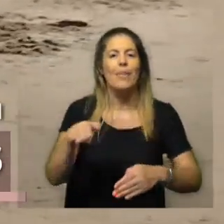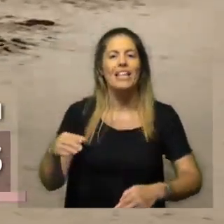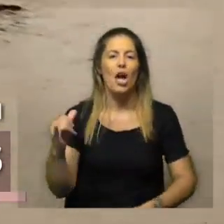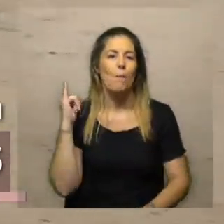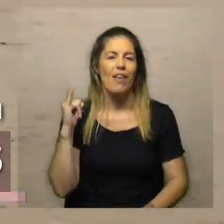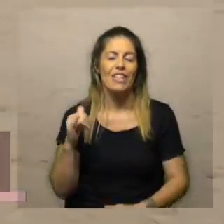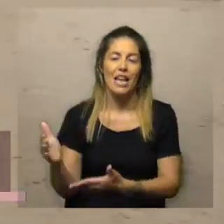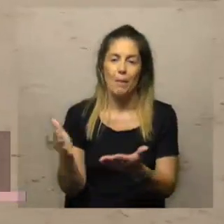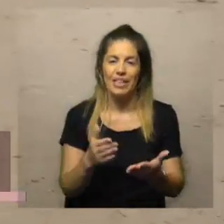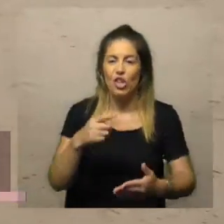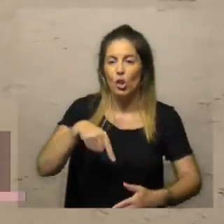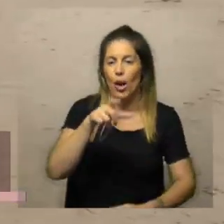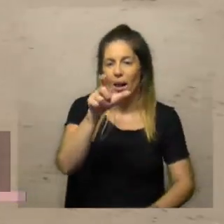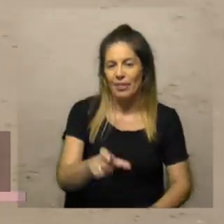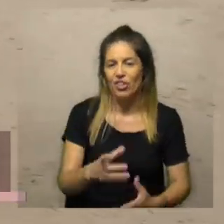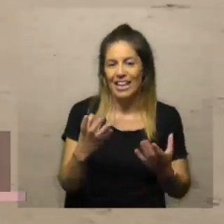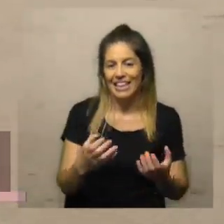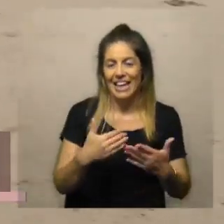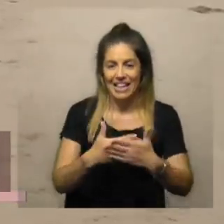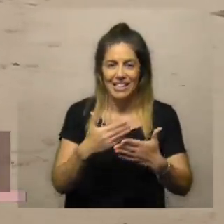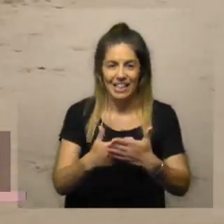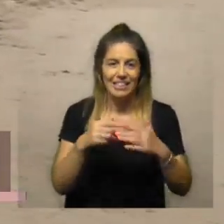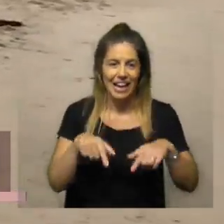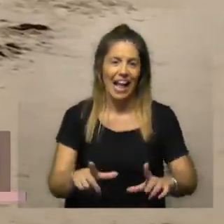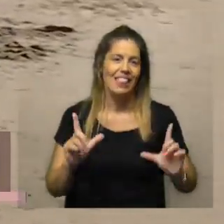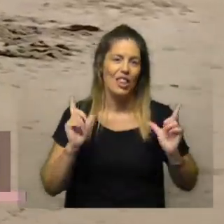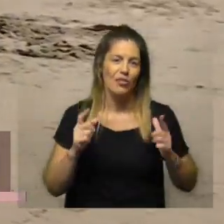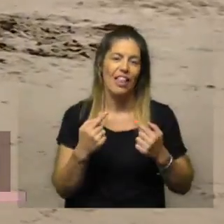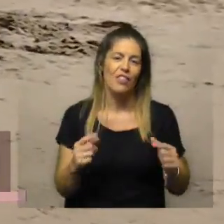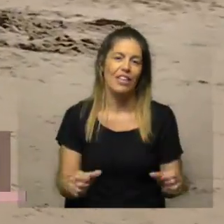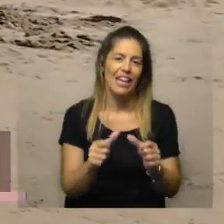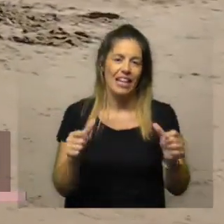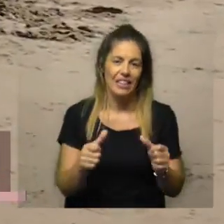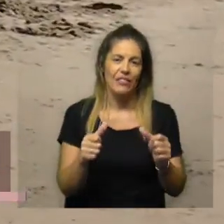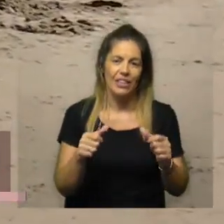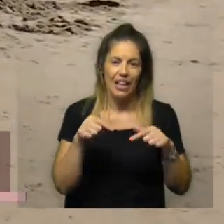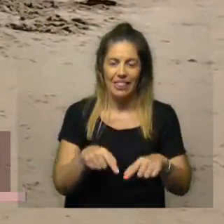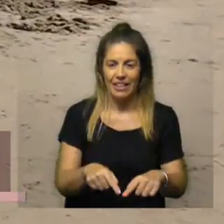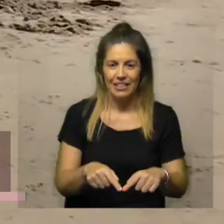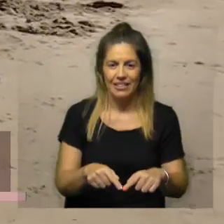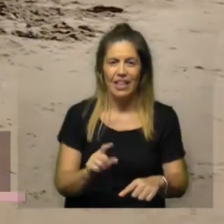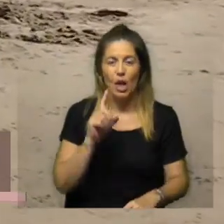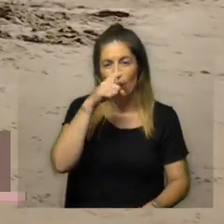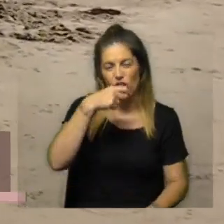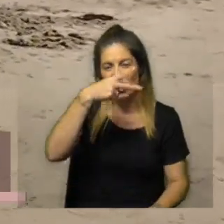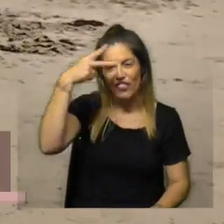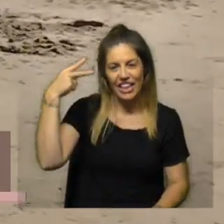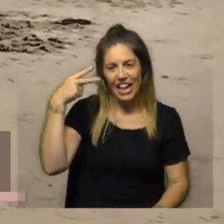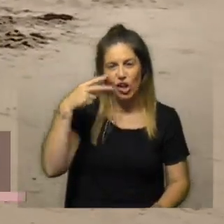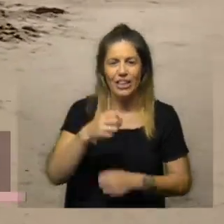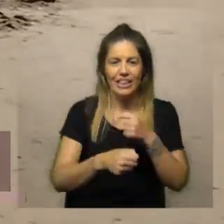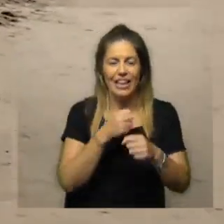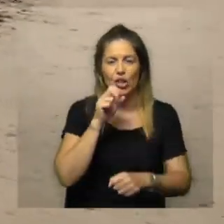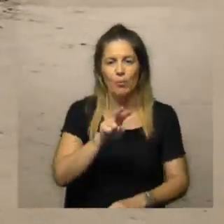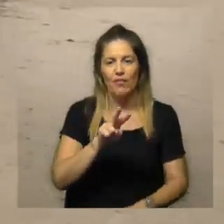queda hecha a todos los ciudadanos que se quieran arrimar aquí a disfrutar de las distintas actividades de Monteverano en esta edición